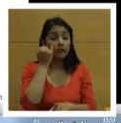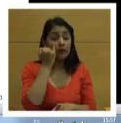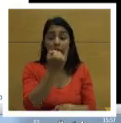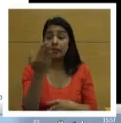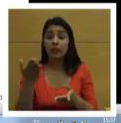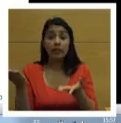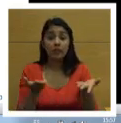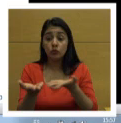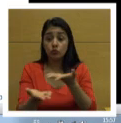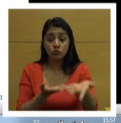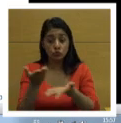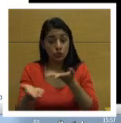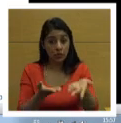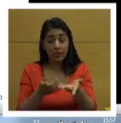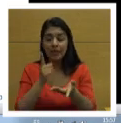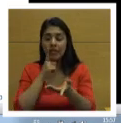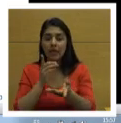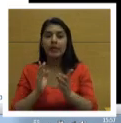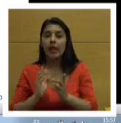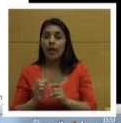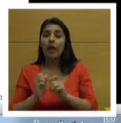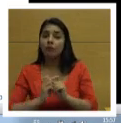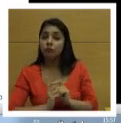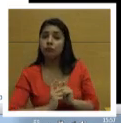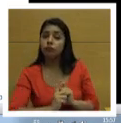y sostenible durante todo el proceso.